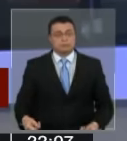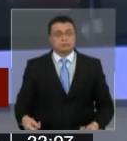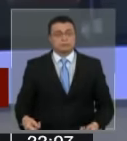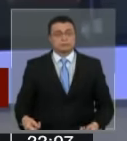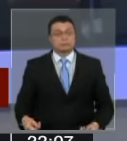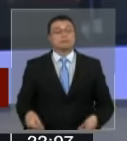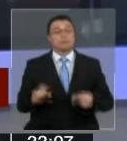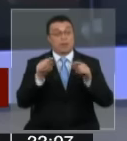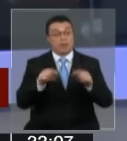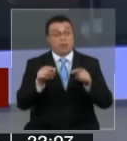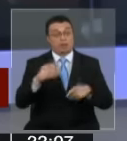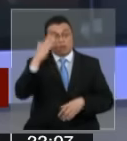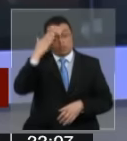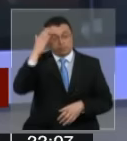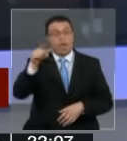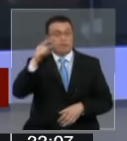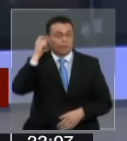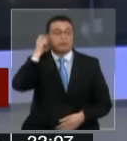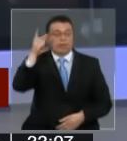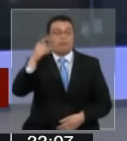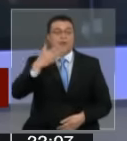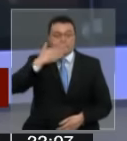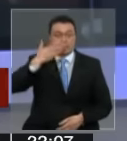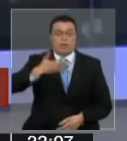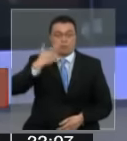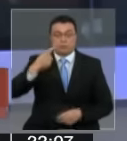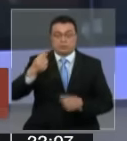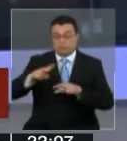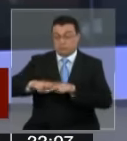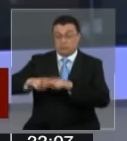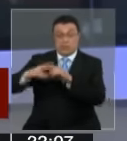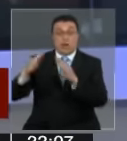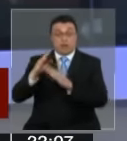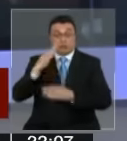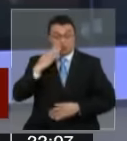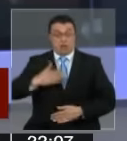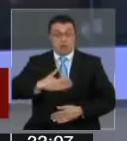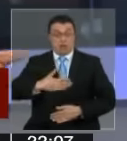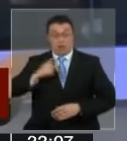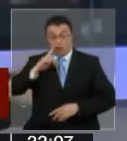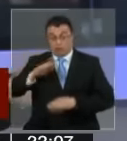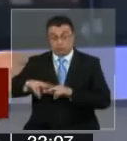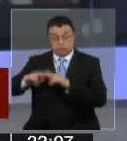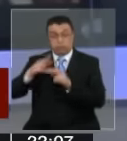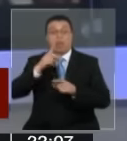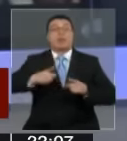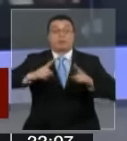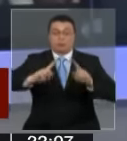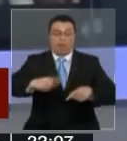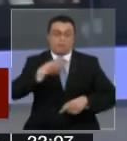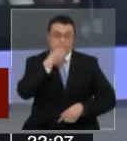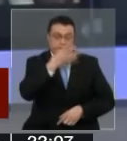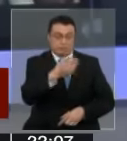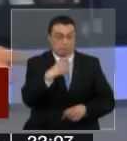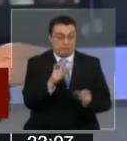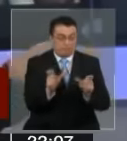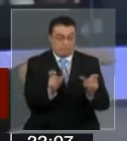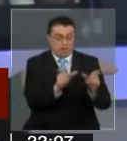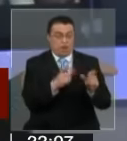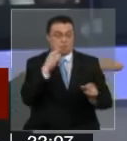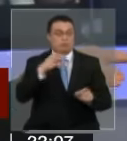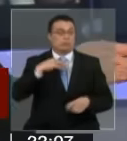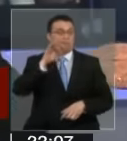En estos días hemos sabido que las declaraciones de patrimonio e intereses, que se supone que sirven para fiscalizar el